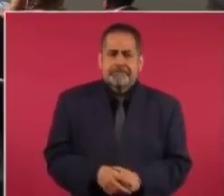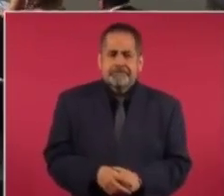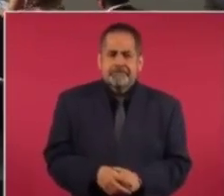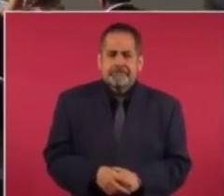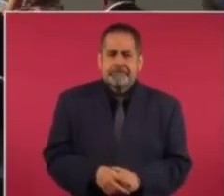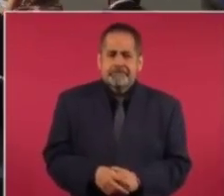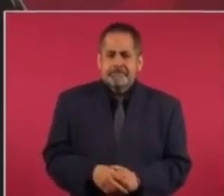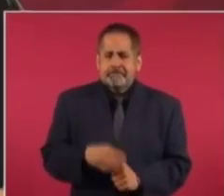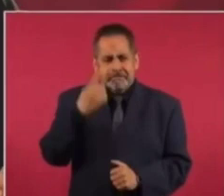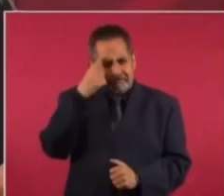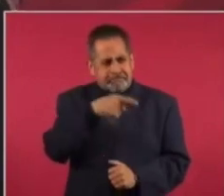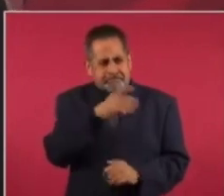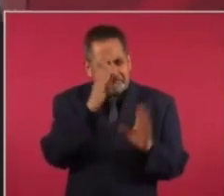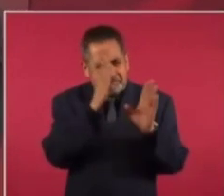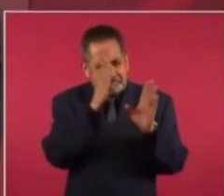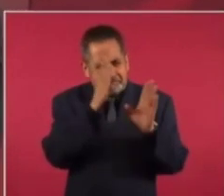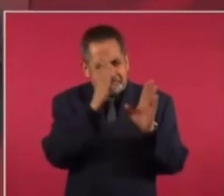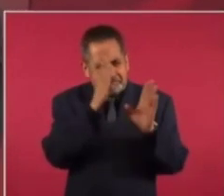caso tendría